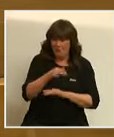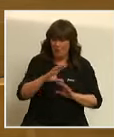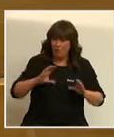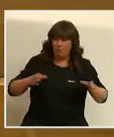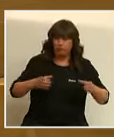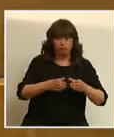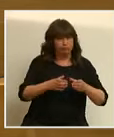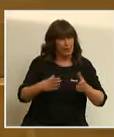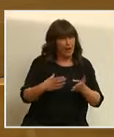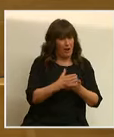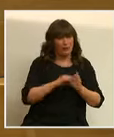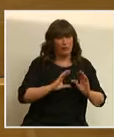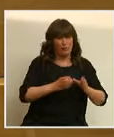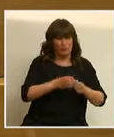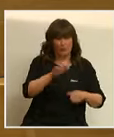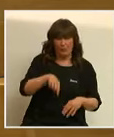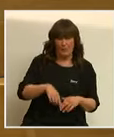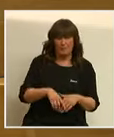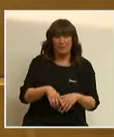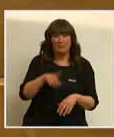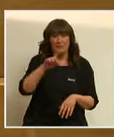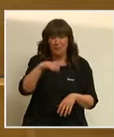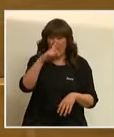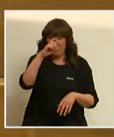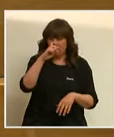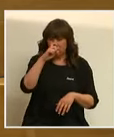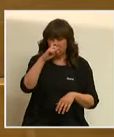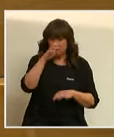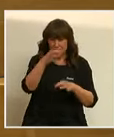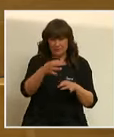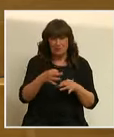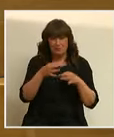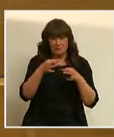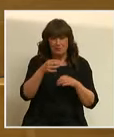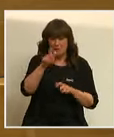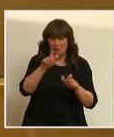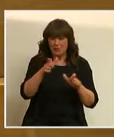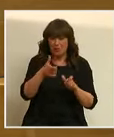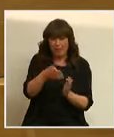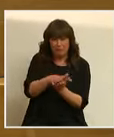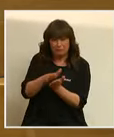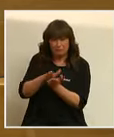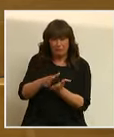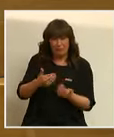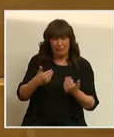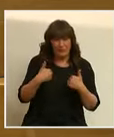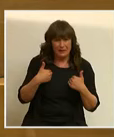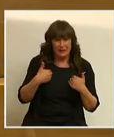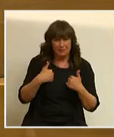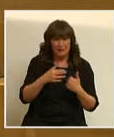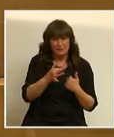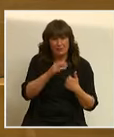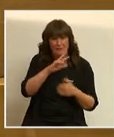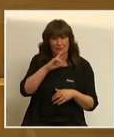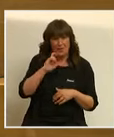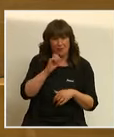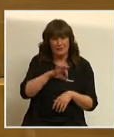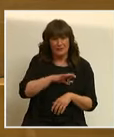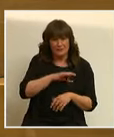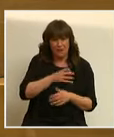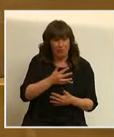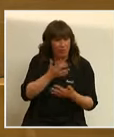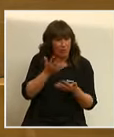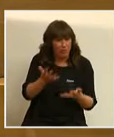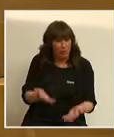Policía. También será un recordatorio permanente de las víctimas y de los valores de servicio compartidos con todos los cuerpos y organismos